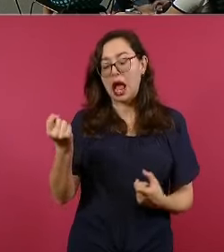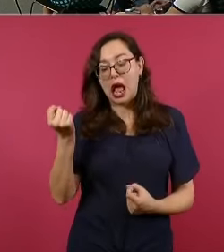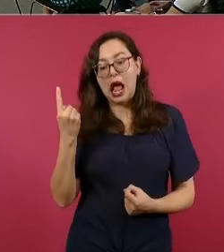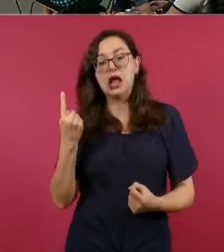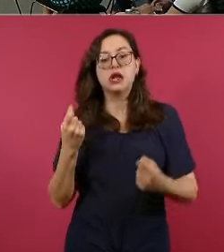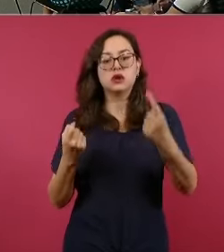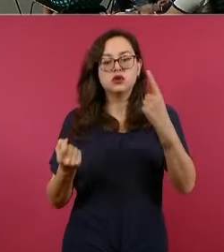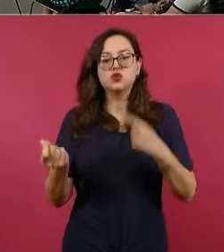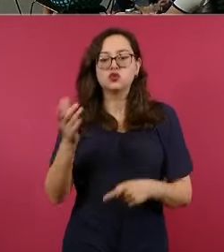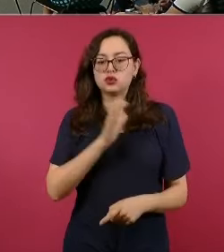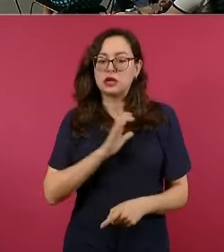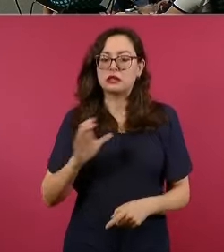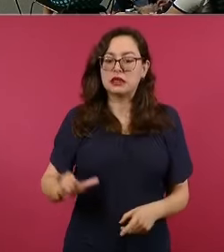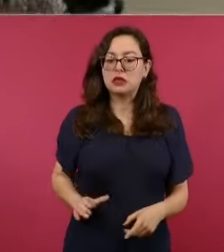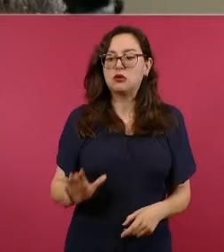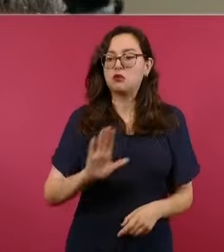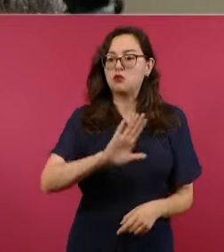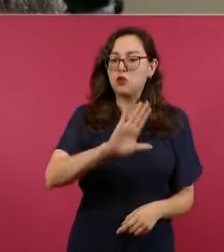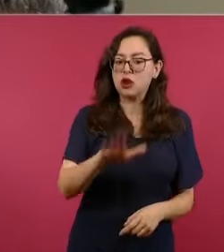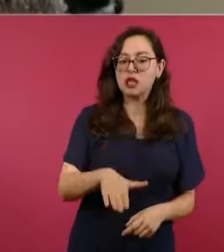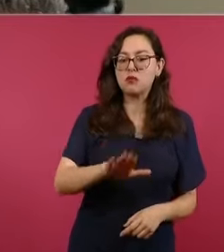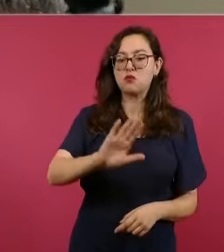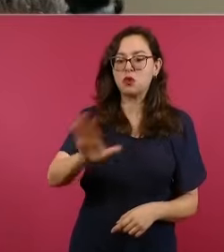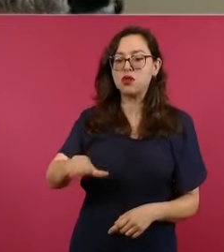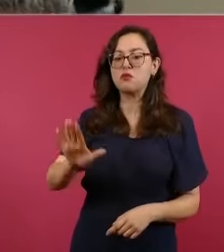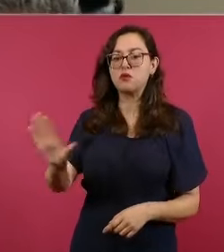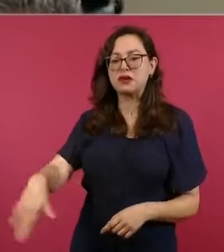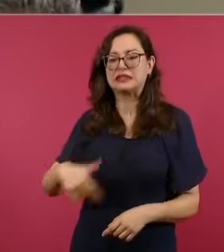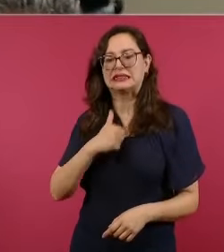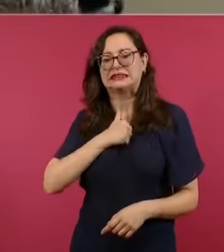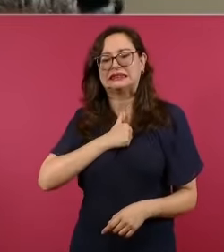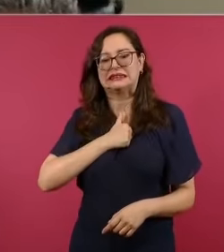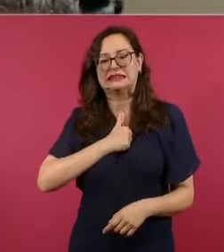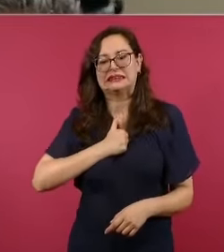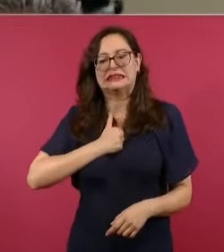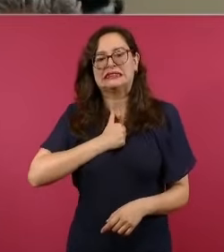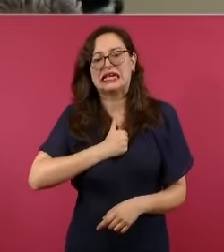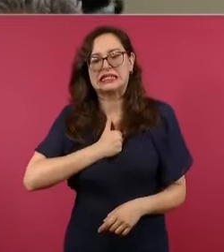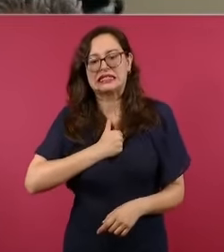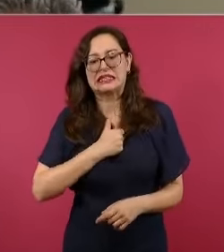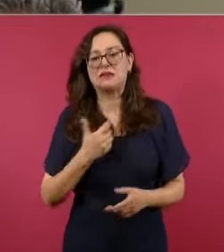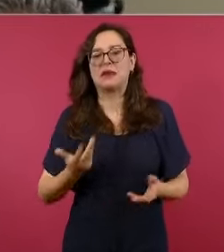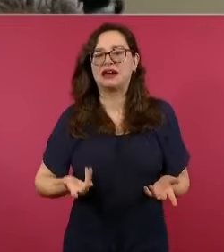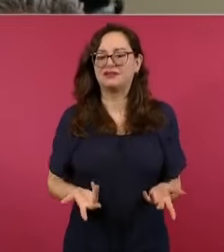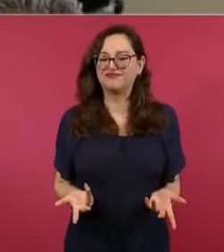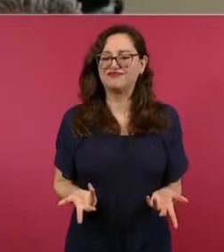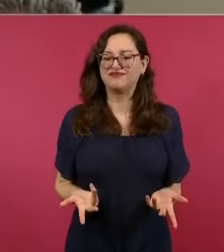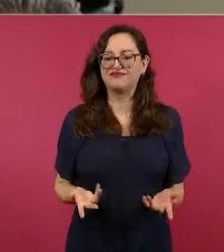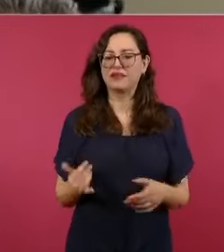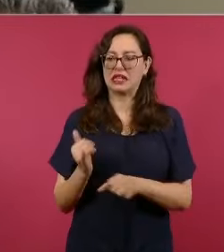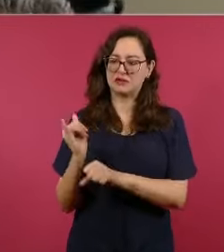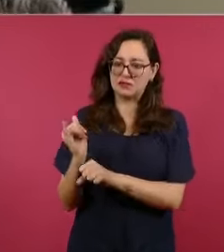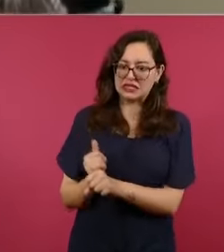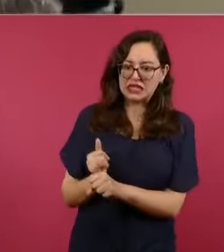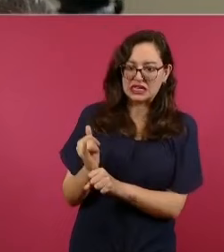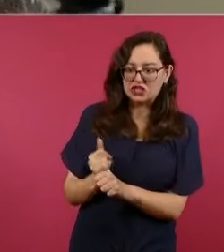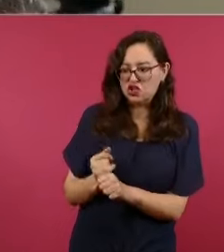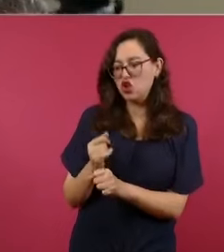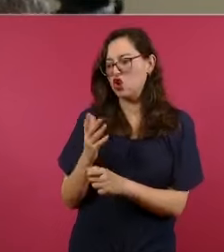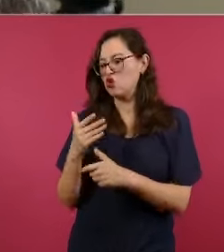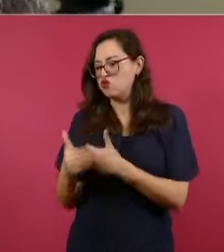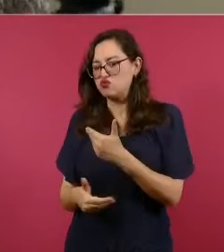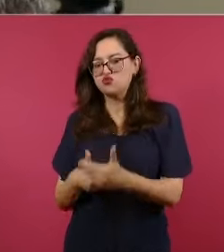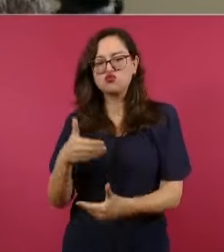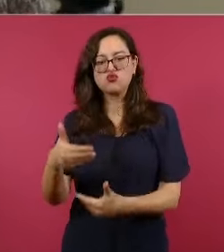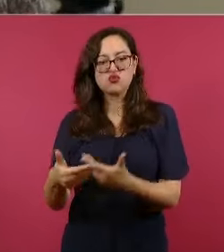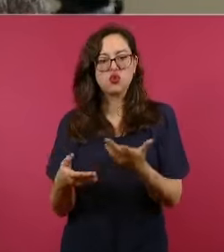en estas eh proceso electoral ustedes eh Ya tienen un avance Cómo van estas investigaciones y no